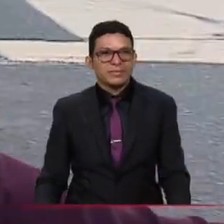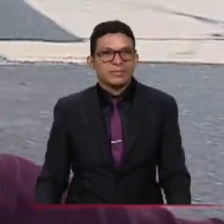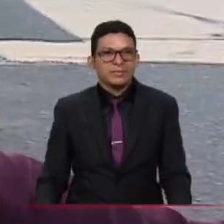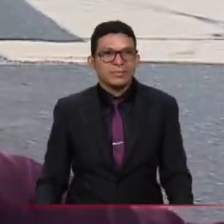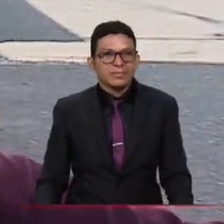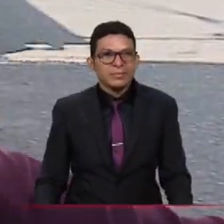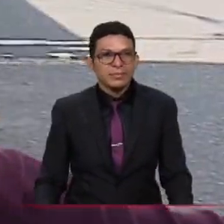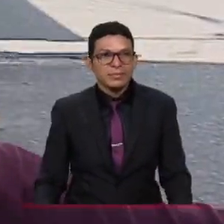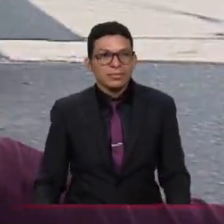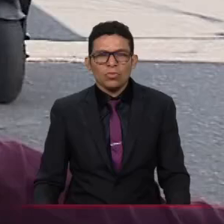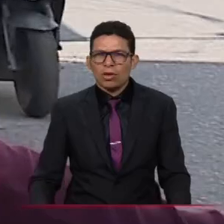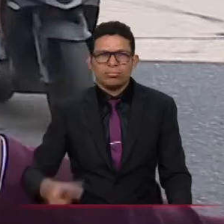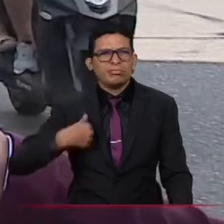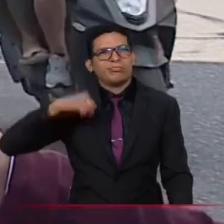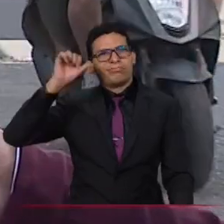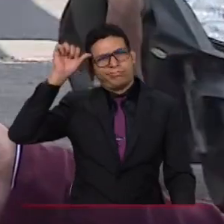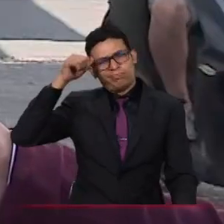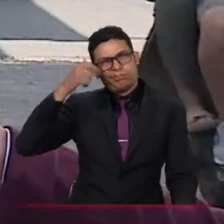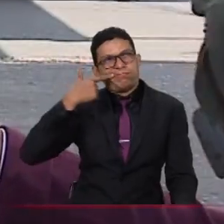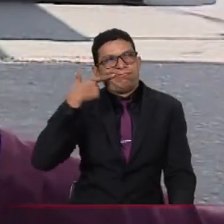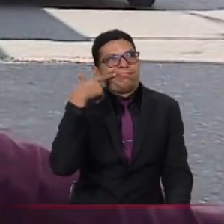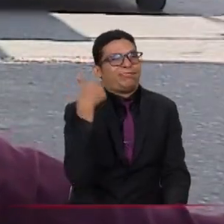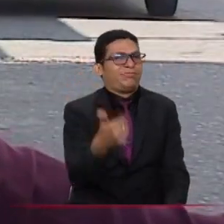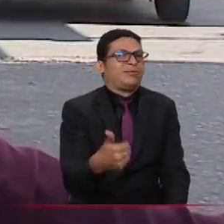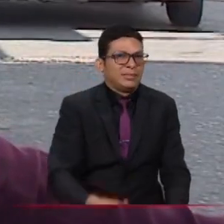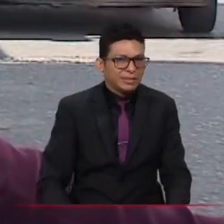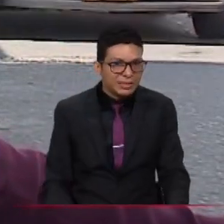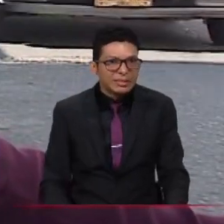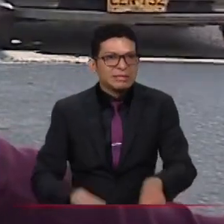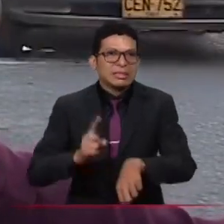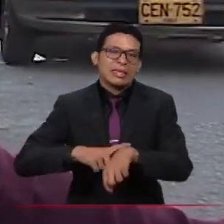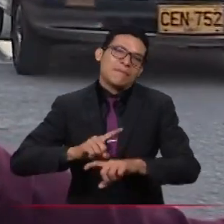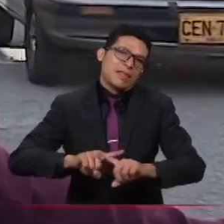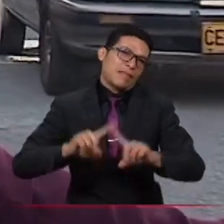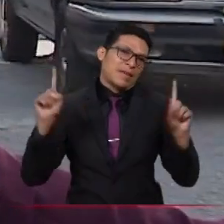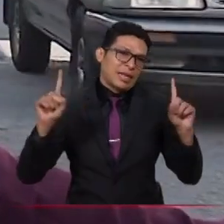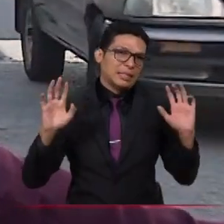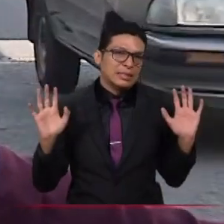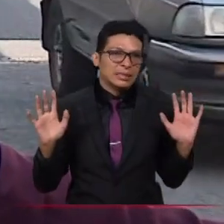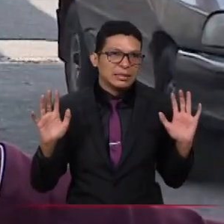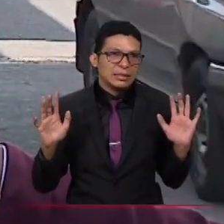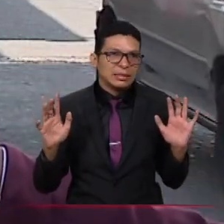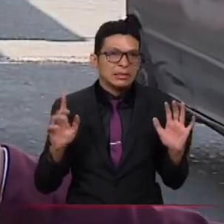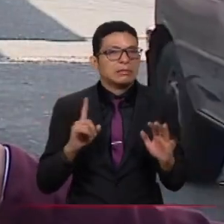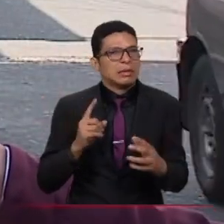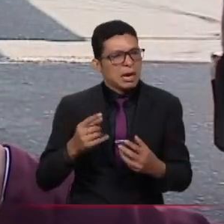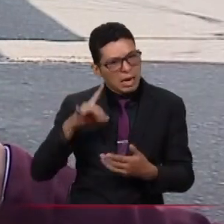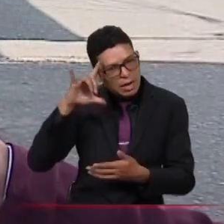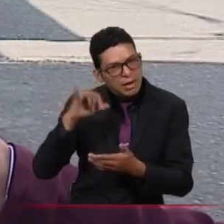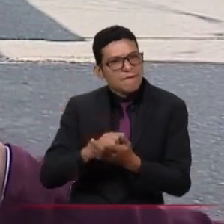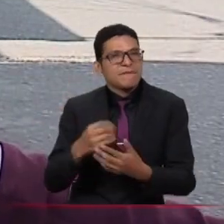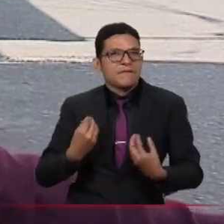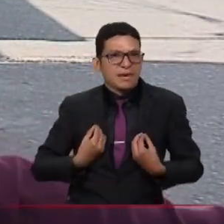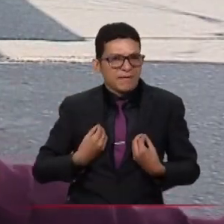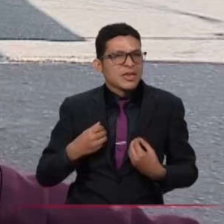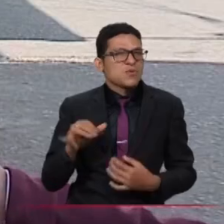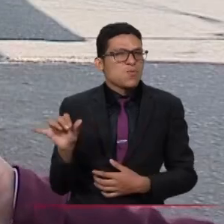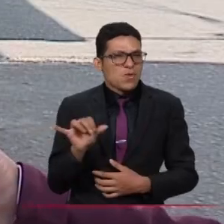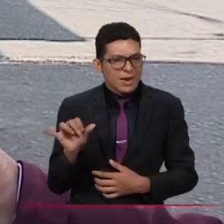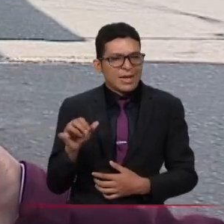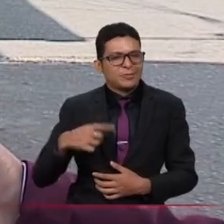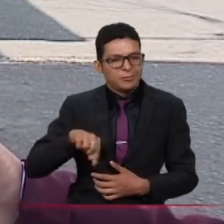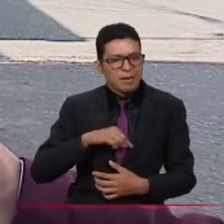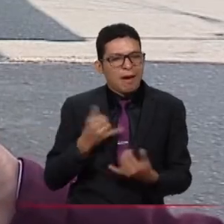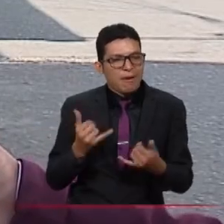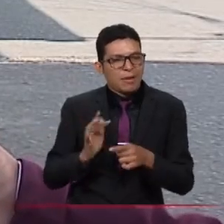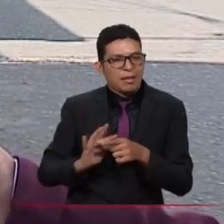Fue espectacular, eso, tiempos diferentes, pero creo que se va a vivir igual a lo que estamos viviendo